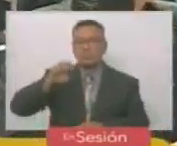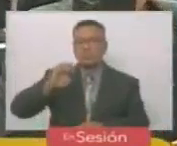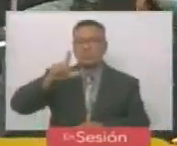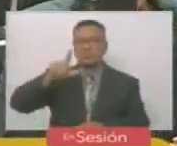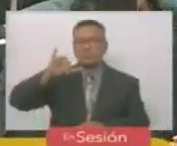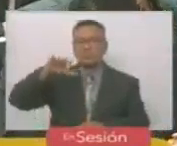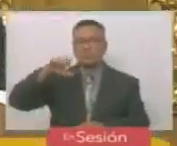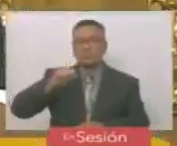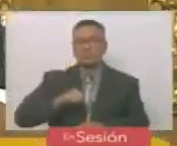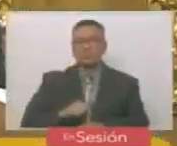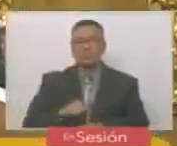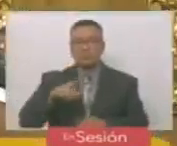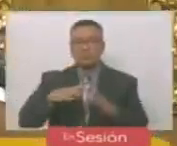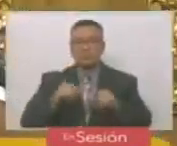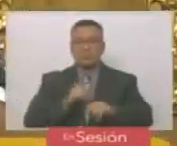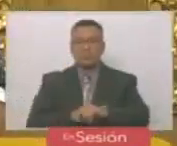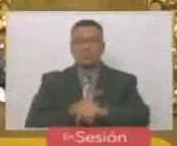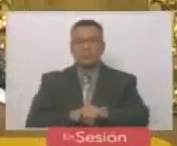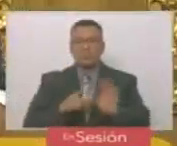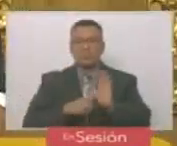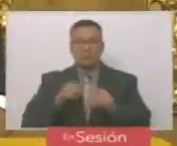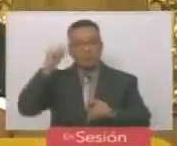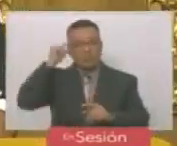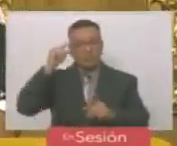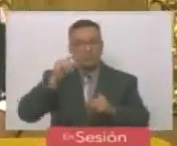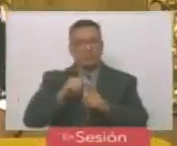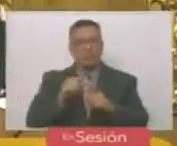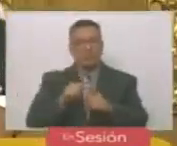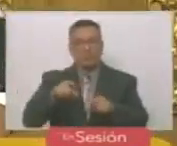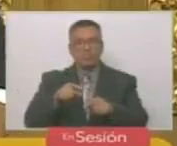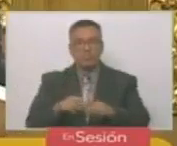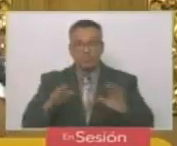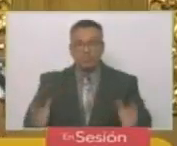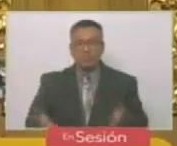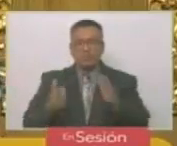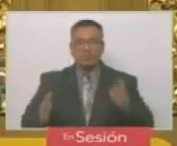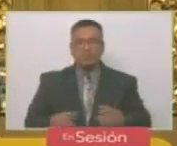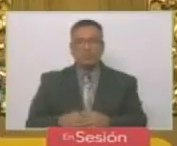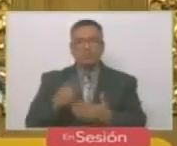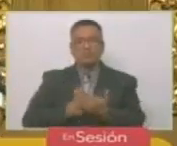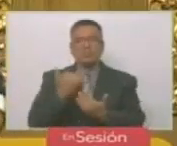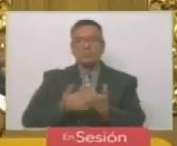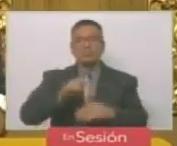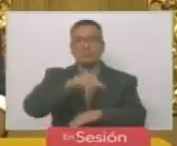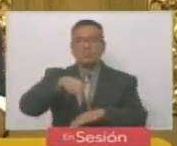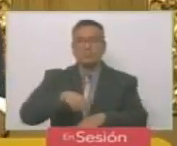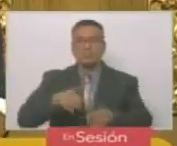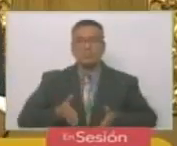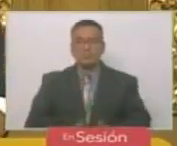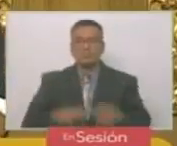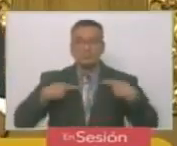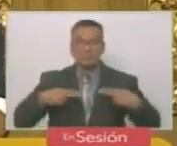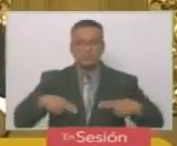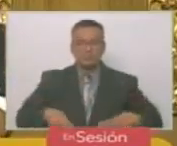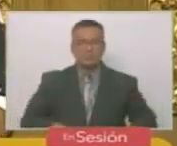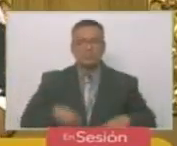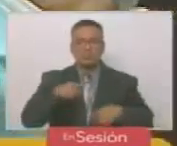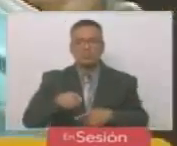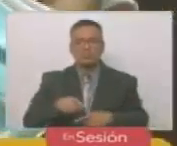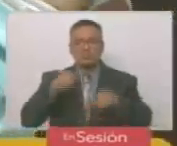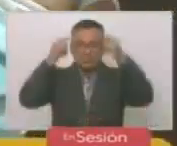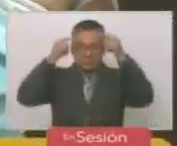además la ocasión de fecha de su nacimiento, propulsora del Plan Nacional Parto Humanizado, tanto como